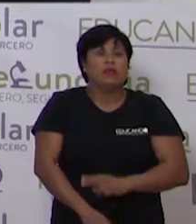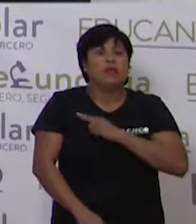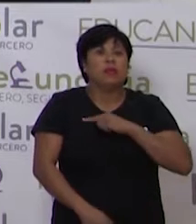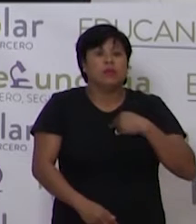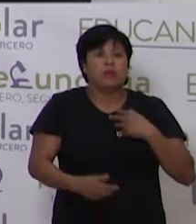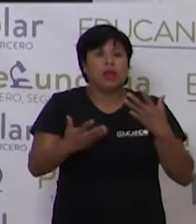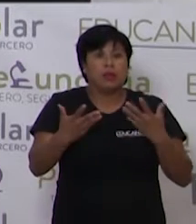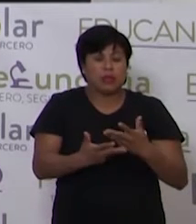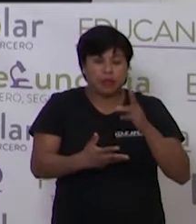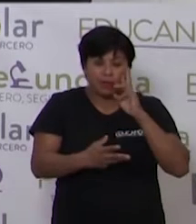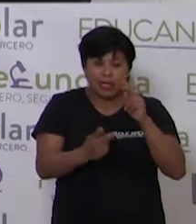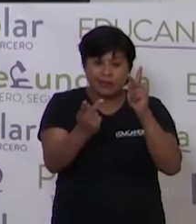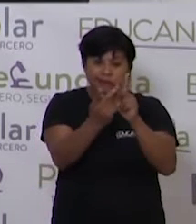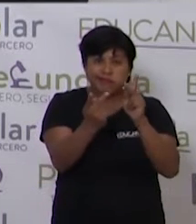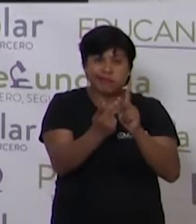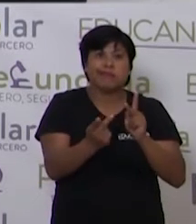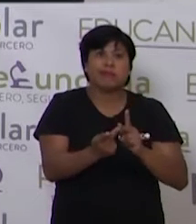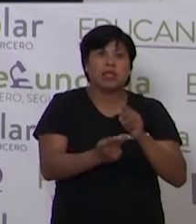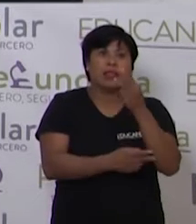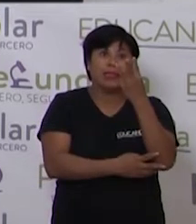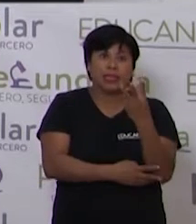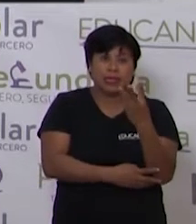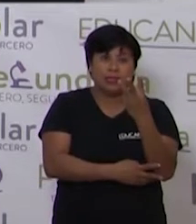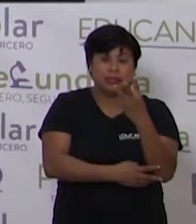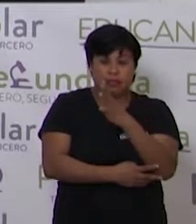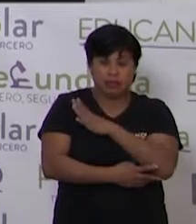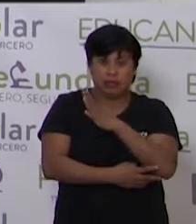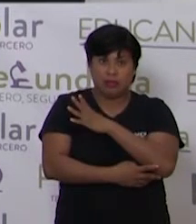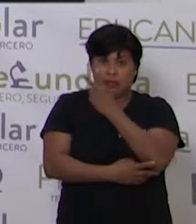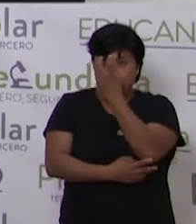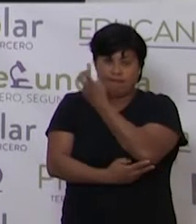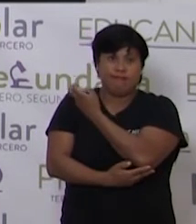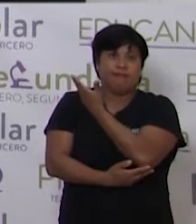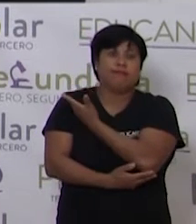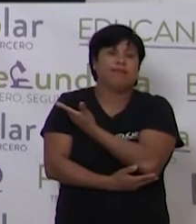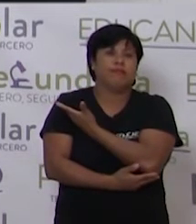hacemos coincidir 3, aquí está,